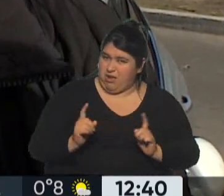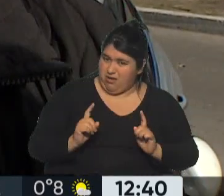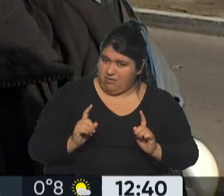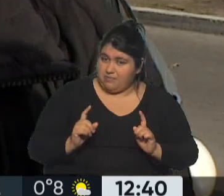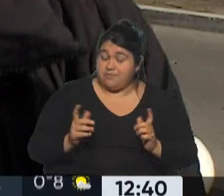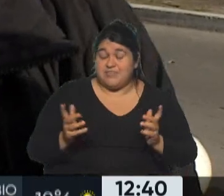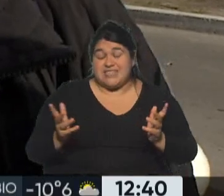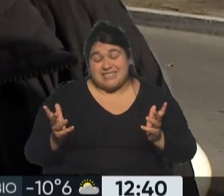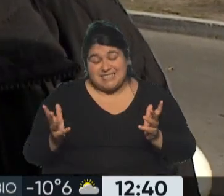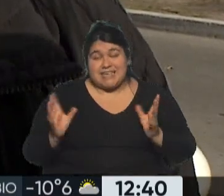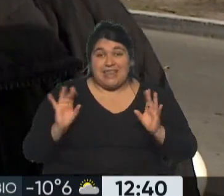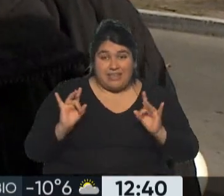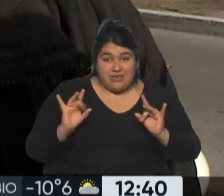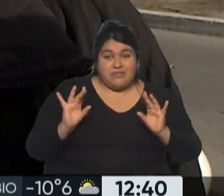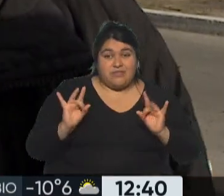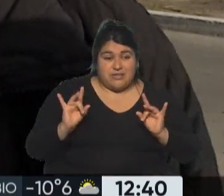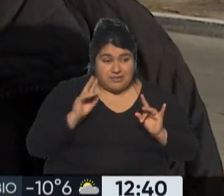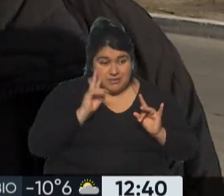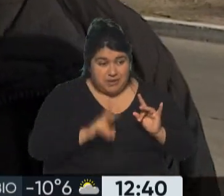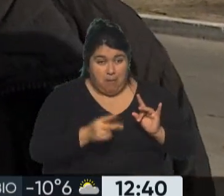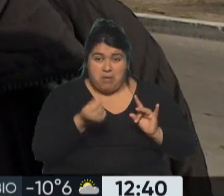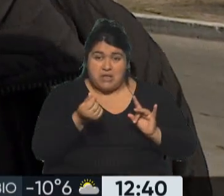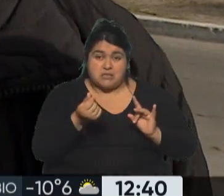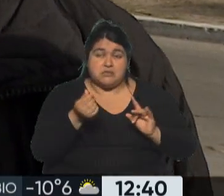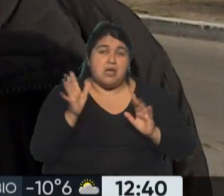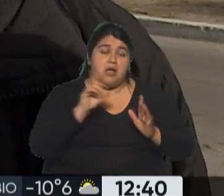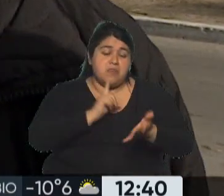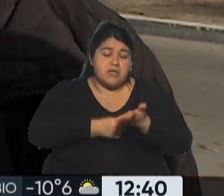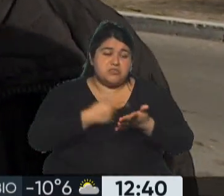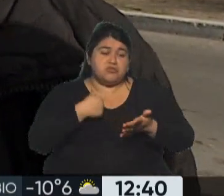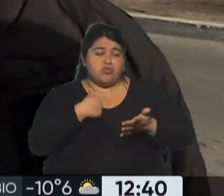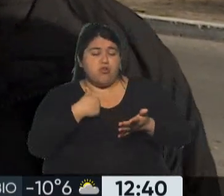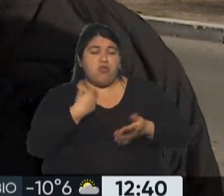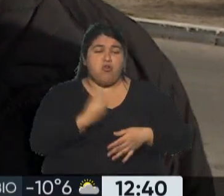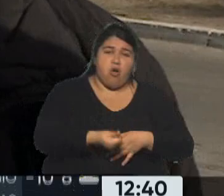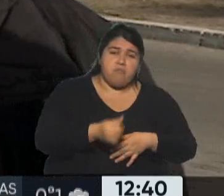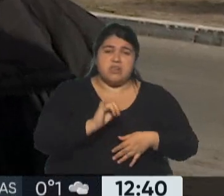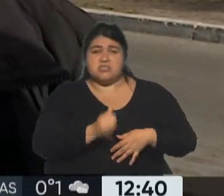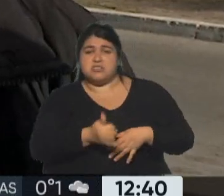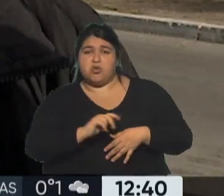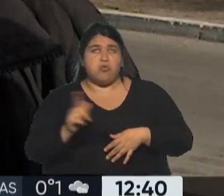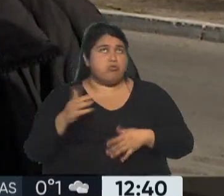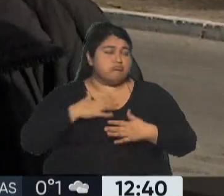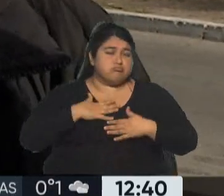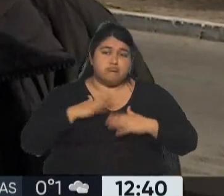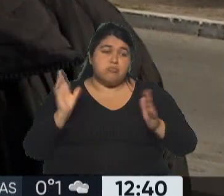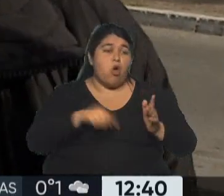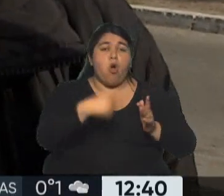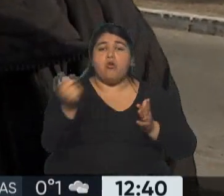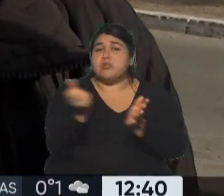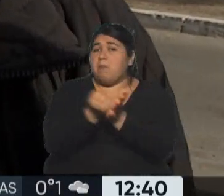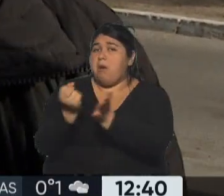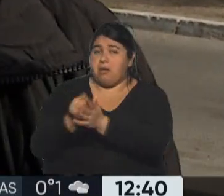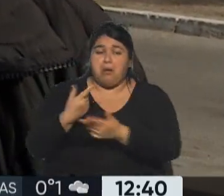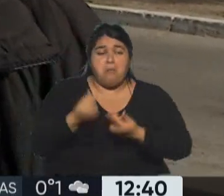Es difícil, pero viendo el precio uno compra o no compra. Claro. Es así. Está la posibilidad de comprar otras marcas. Claro, sí,